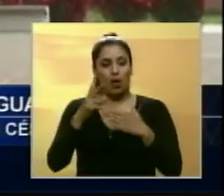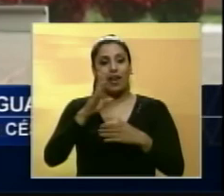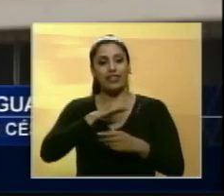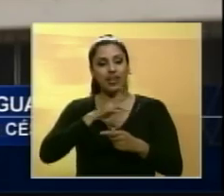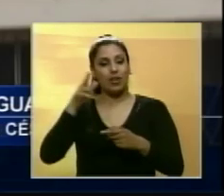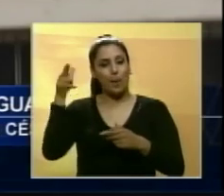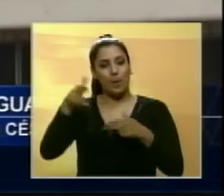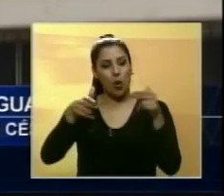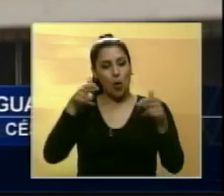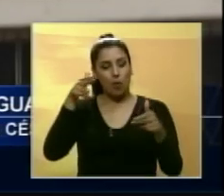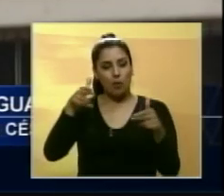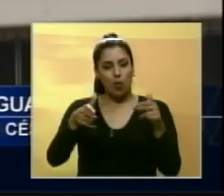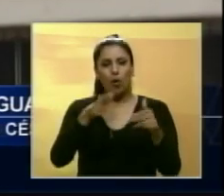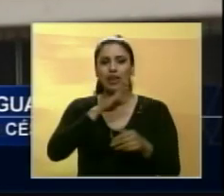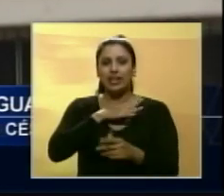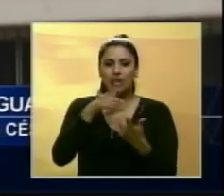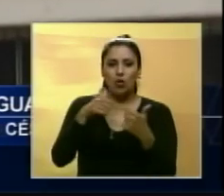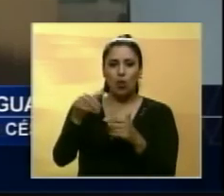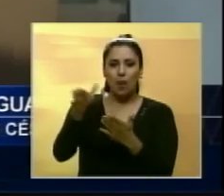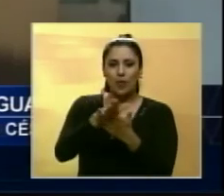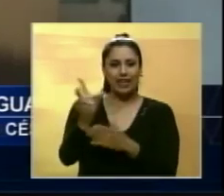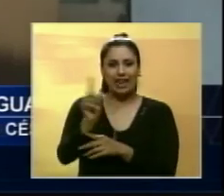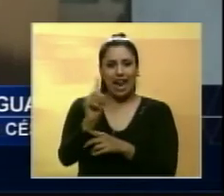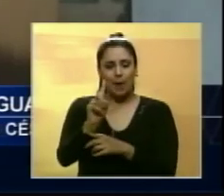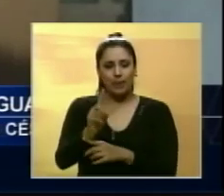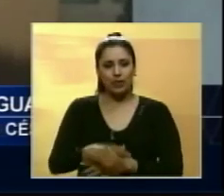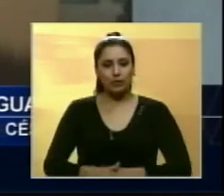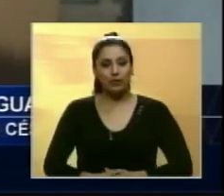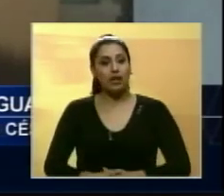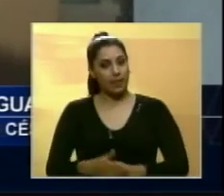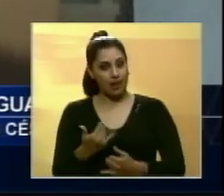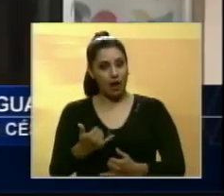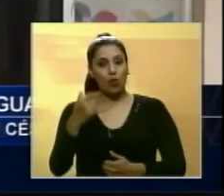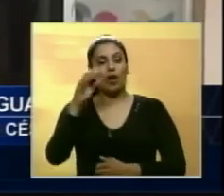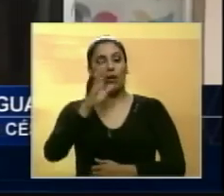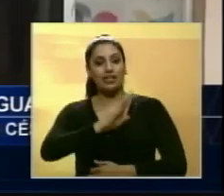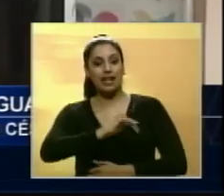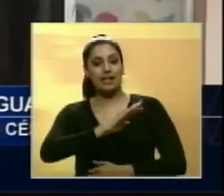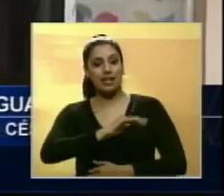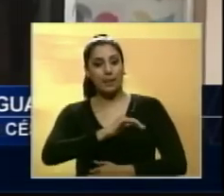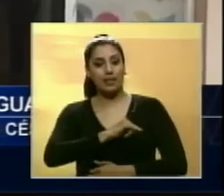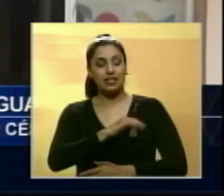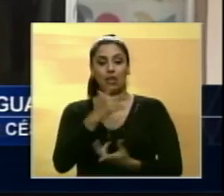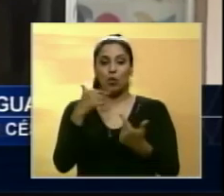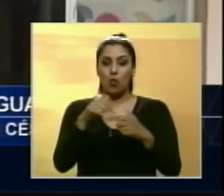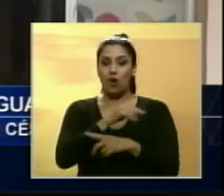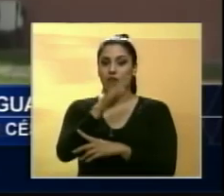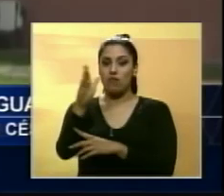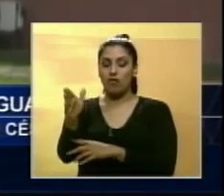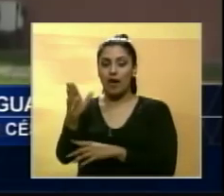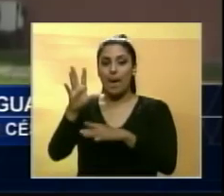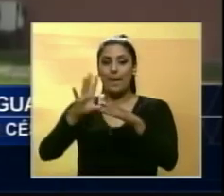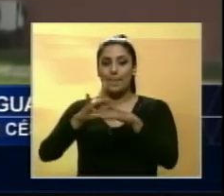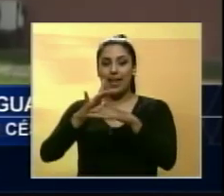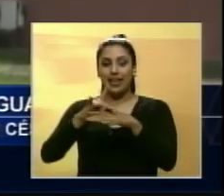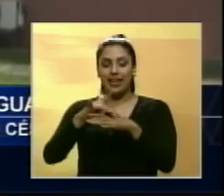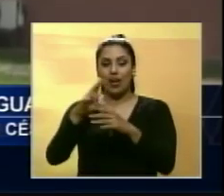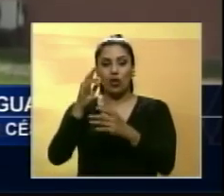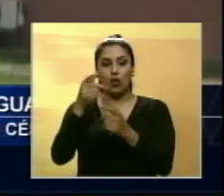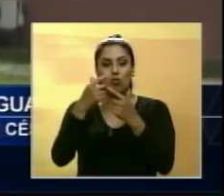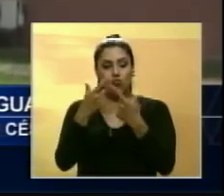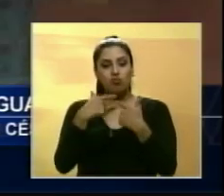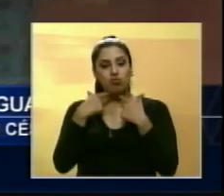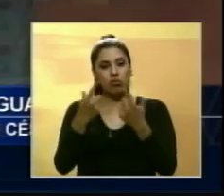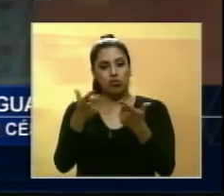le propinaron un disparo que le ocasionó la muerte instantáneamente. Detectives del CICPC trasladaron el cuerpo hasta la medicatura forense. El